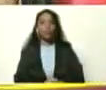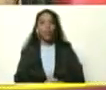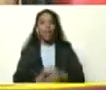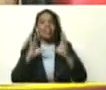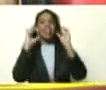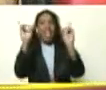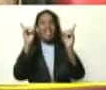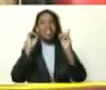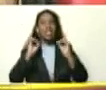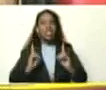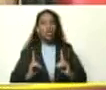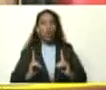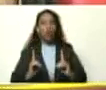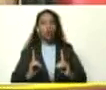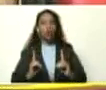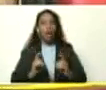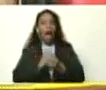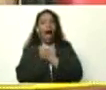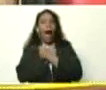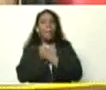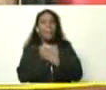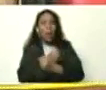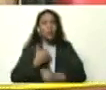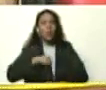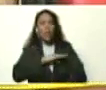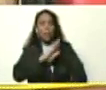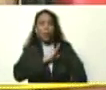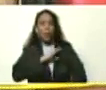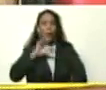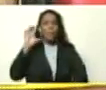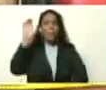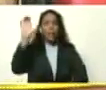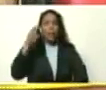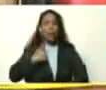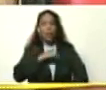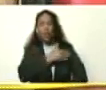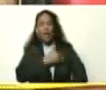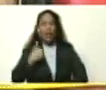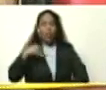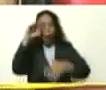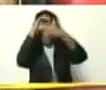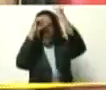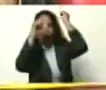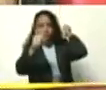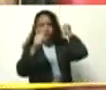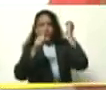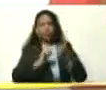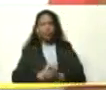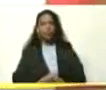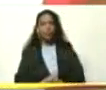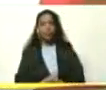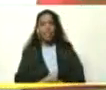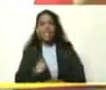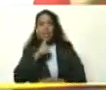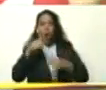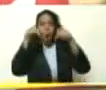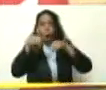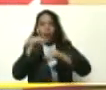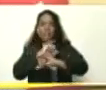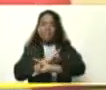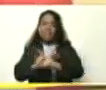decidido y amoroso por nuestra patria, de nuestro querido embajador, quien hoy se